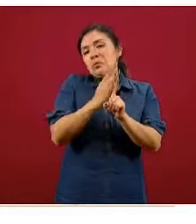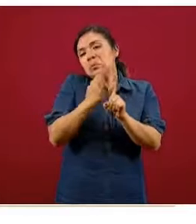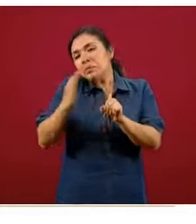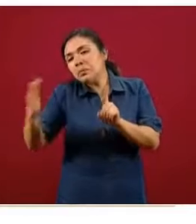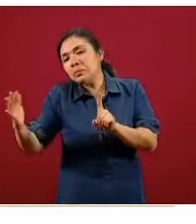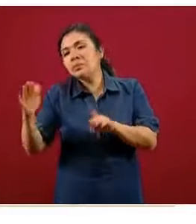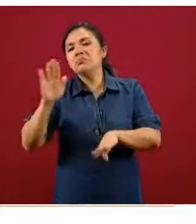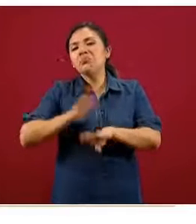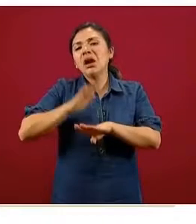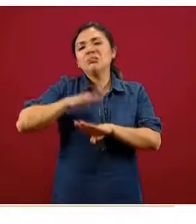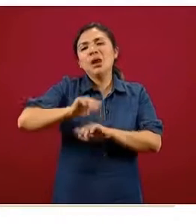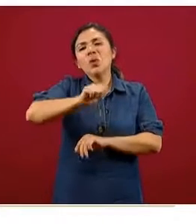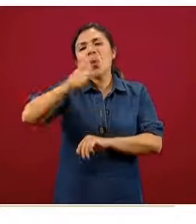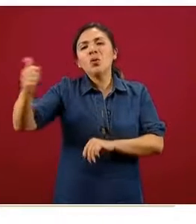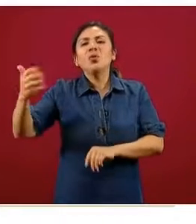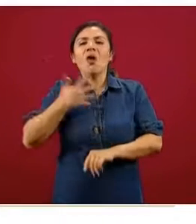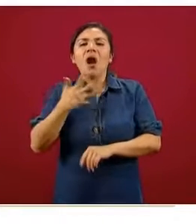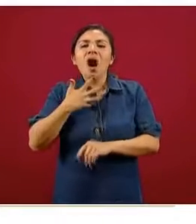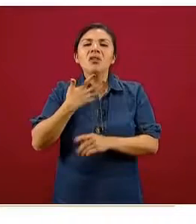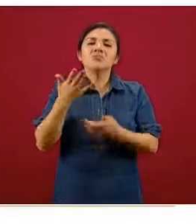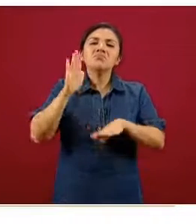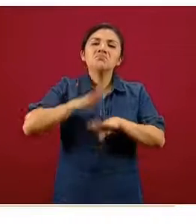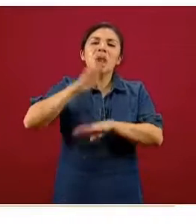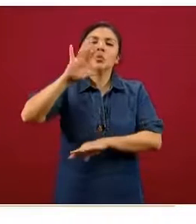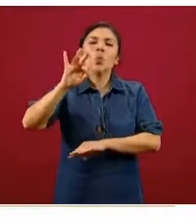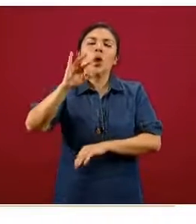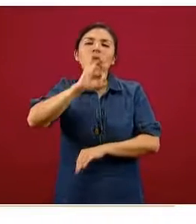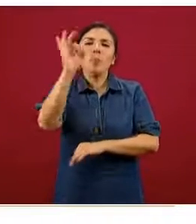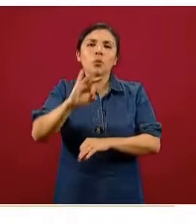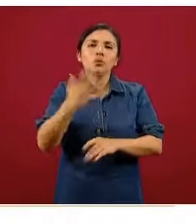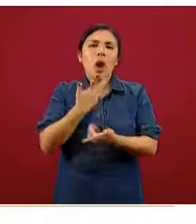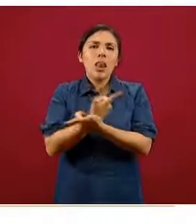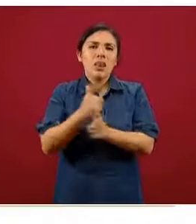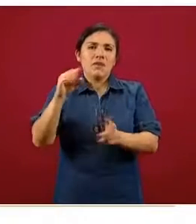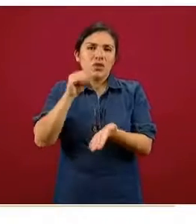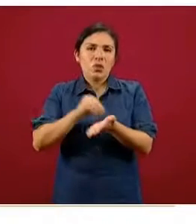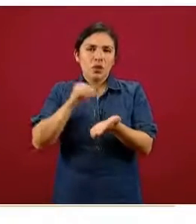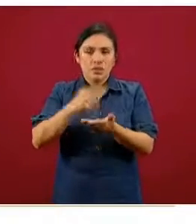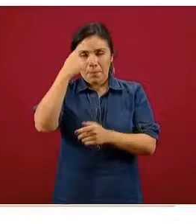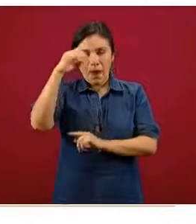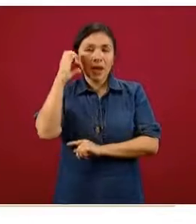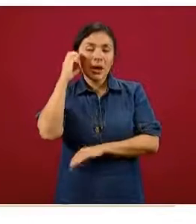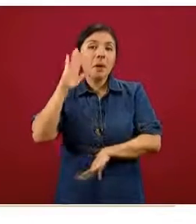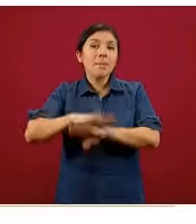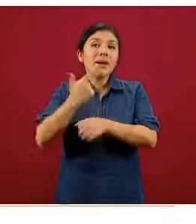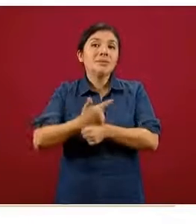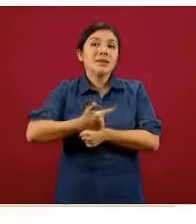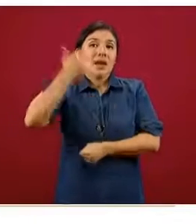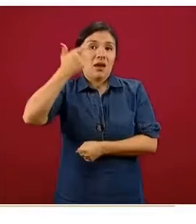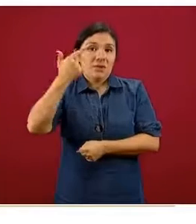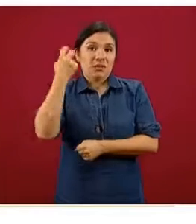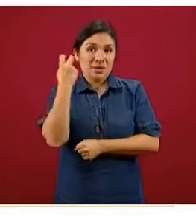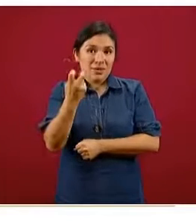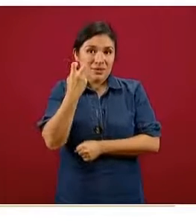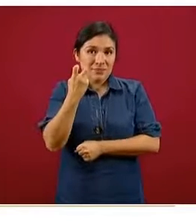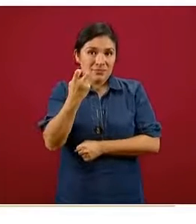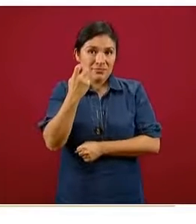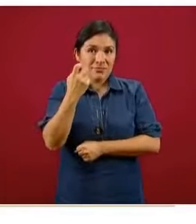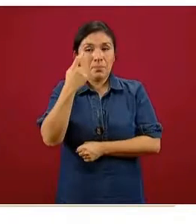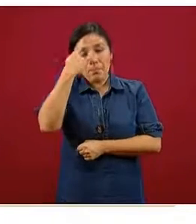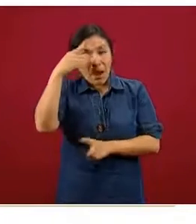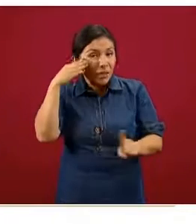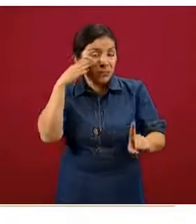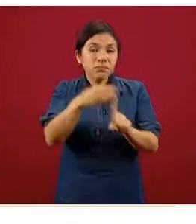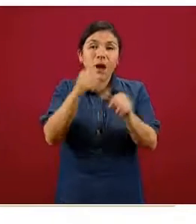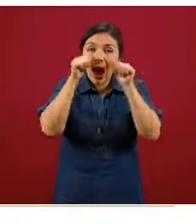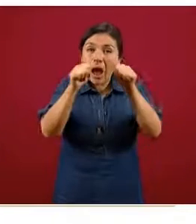adelante prácticamente pues todos los estados tienen más de un 40% todavía de disponibilidad, sobre todo de este tipo de camas que se destinan